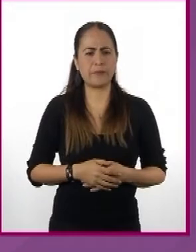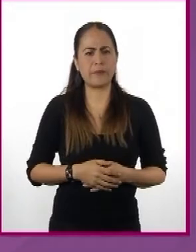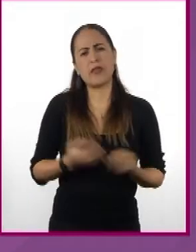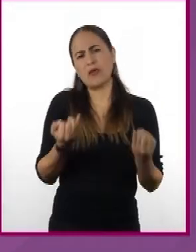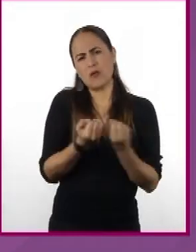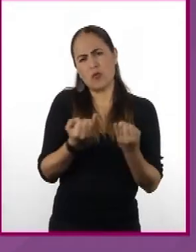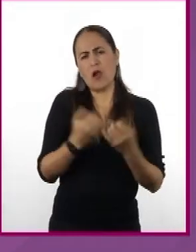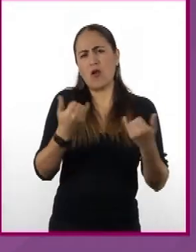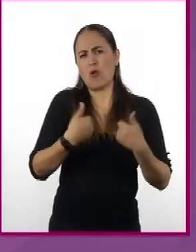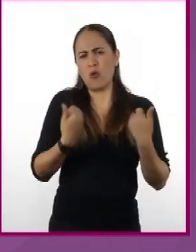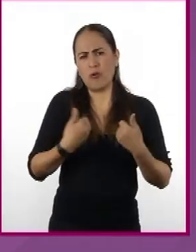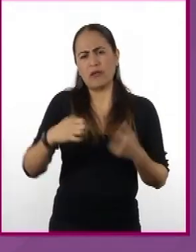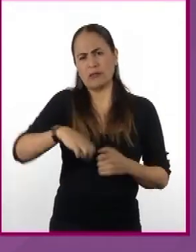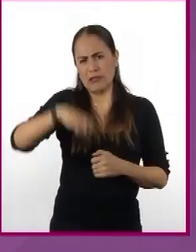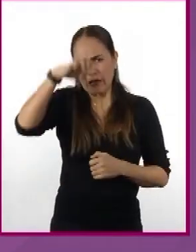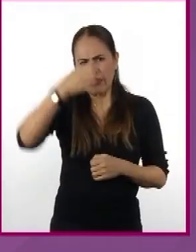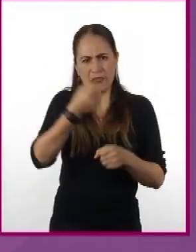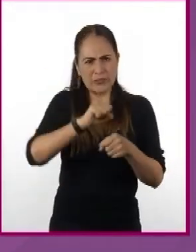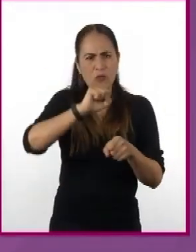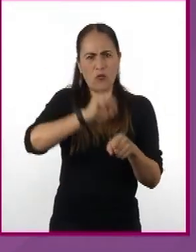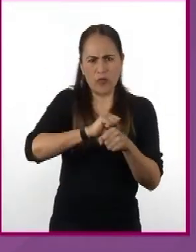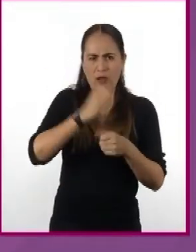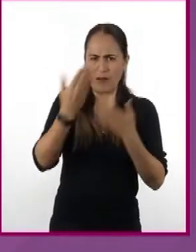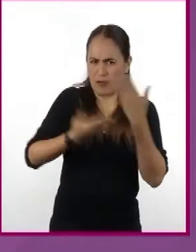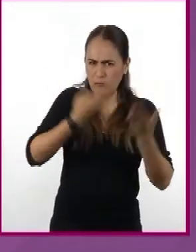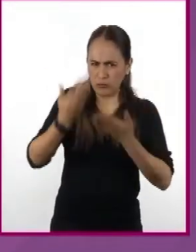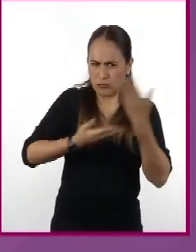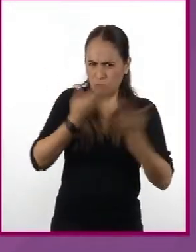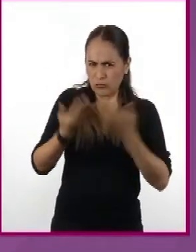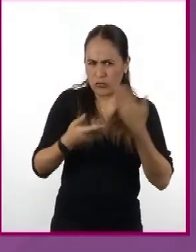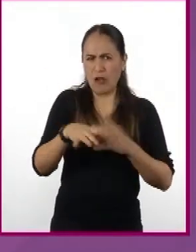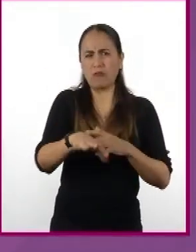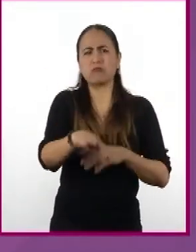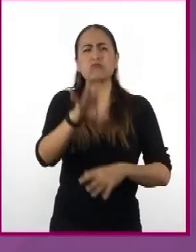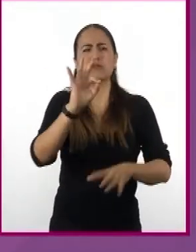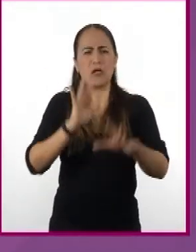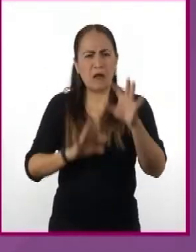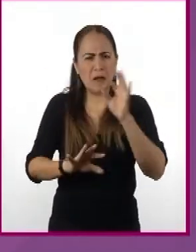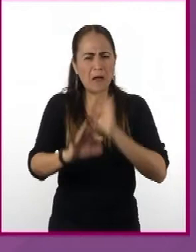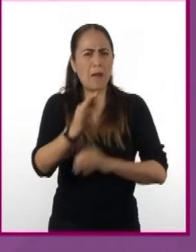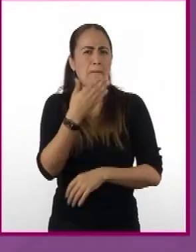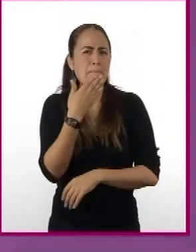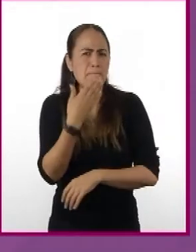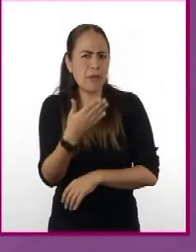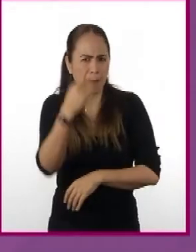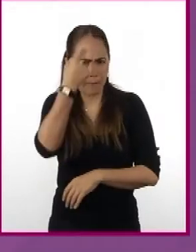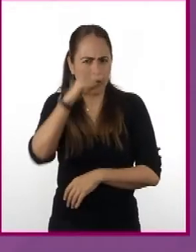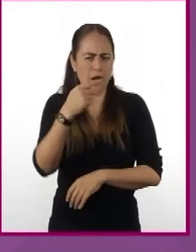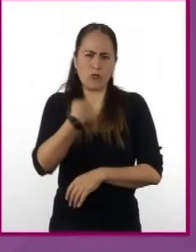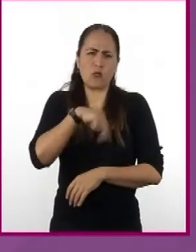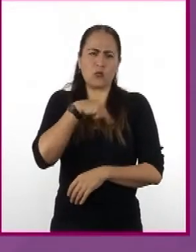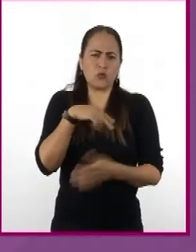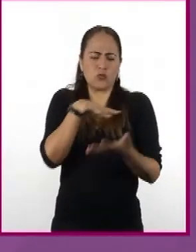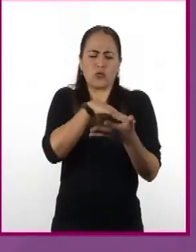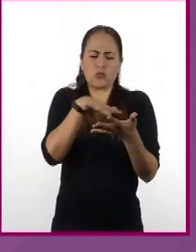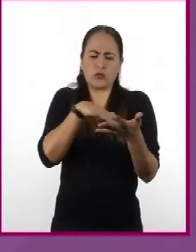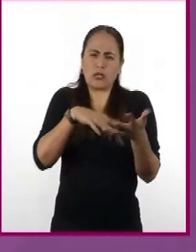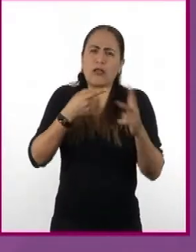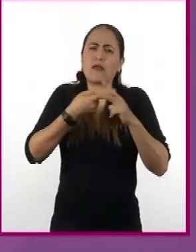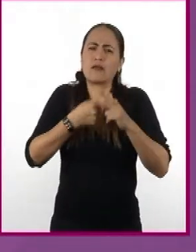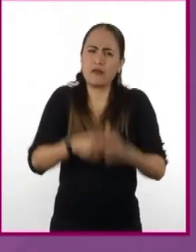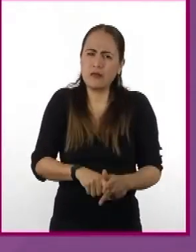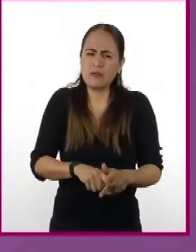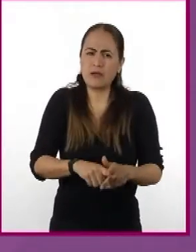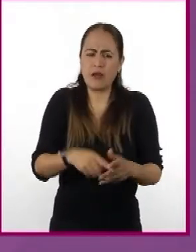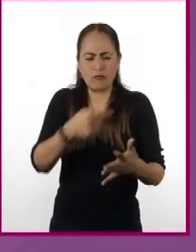pensamos en jóvenes de nuestra edad, estudiantes de secundaria, ¿cuál sería una elección adecuada para atraernos a la lectura?